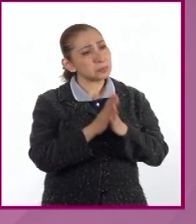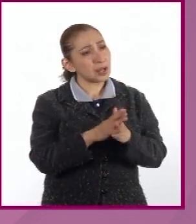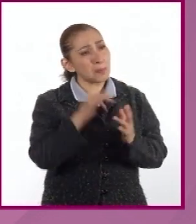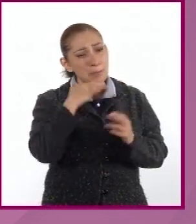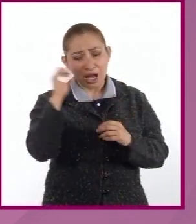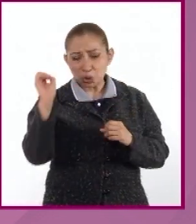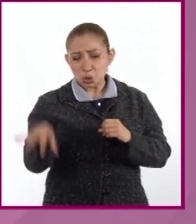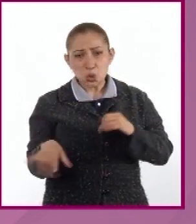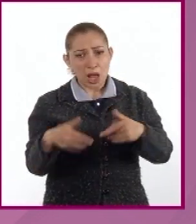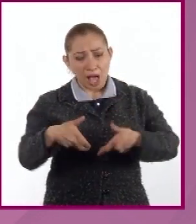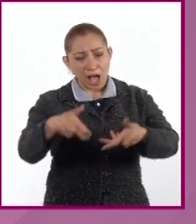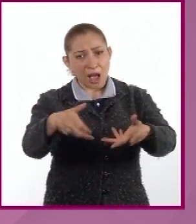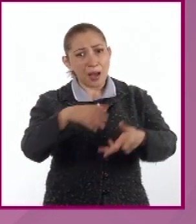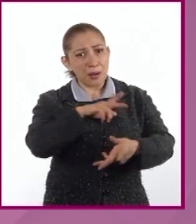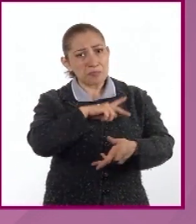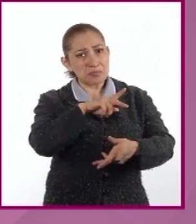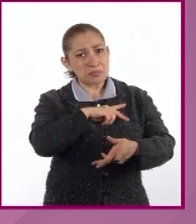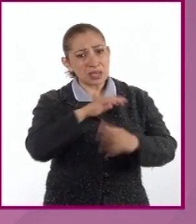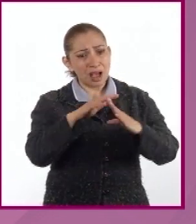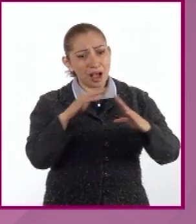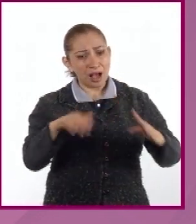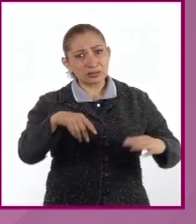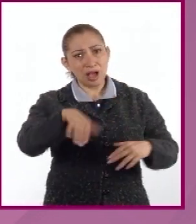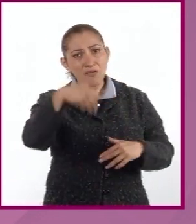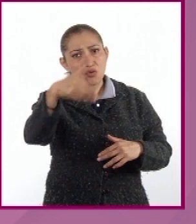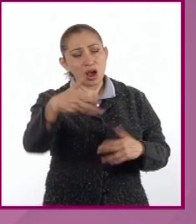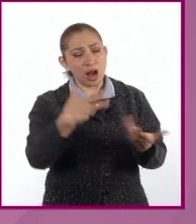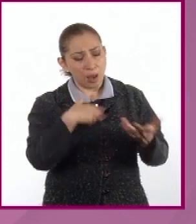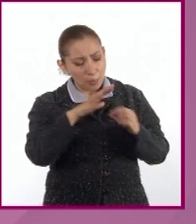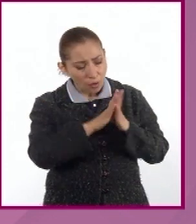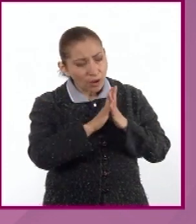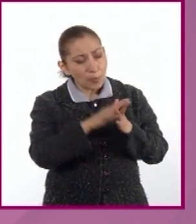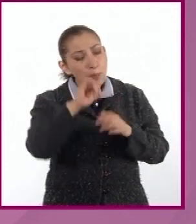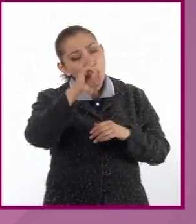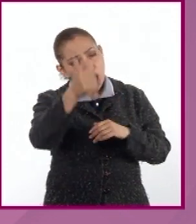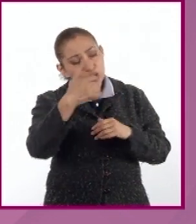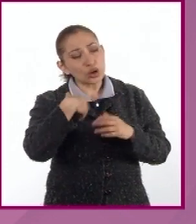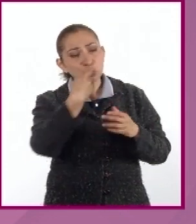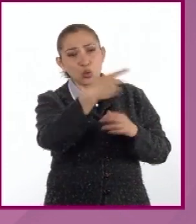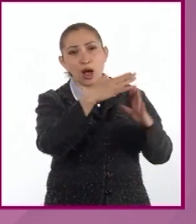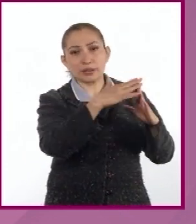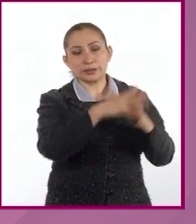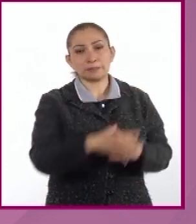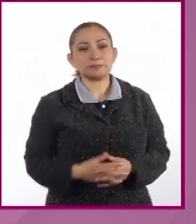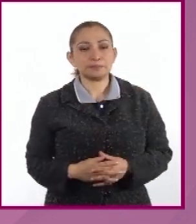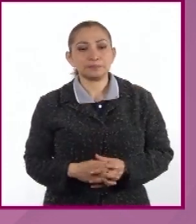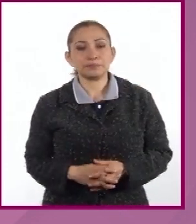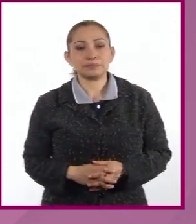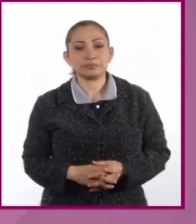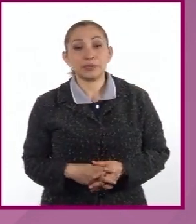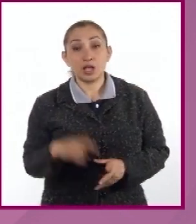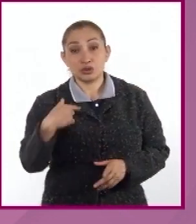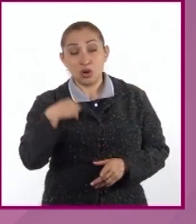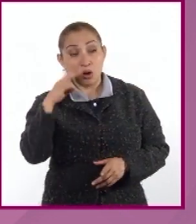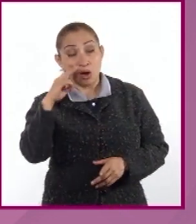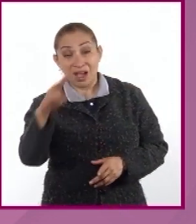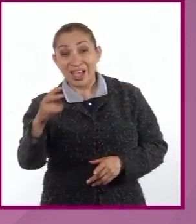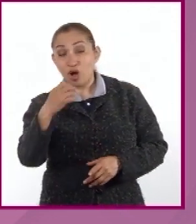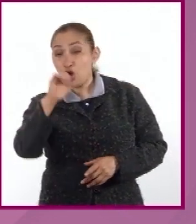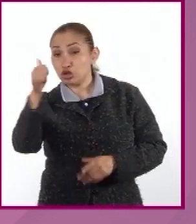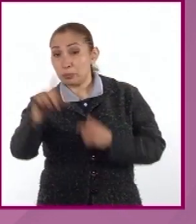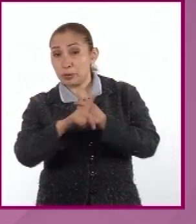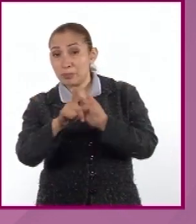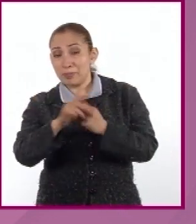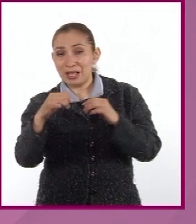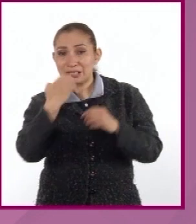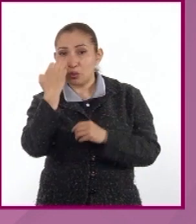dejen tirada la basura y que la dejen para la próxima en su casa. El desafío que presento en la escuela